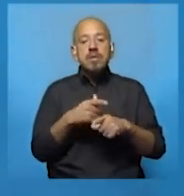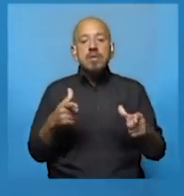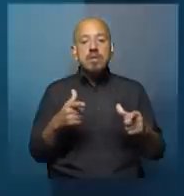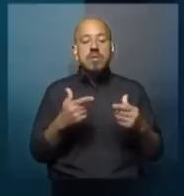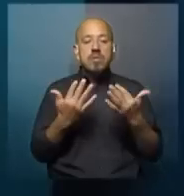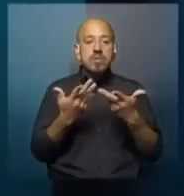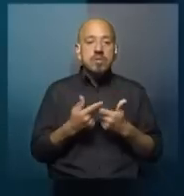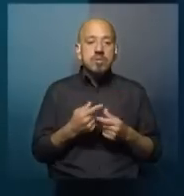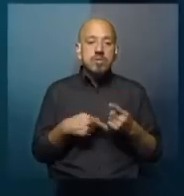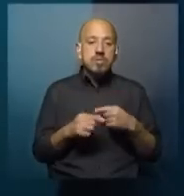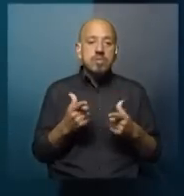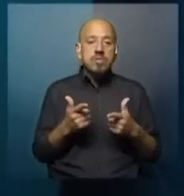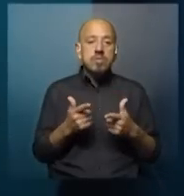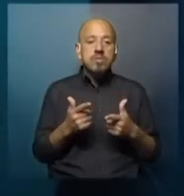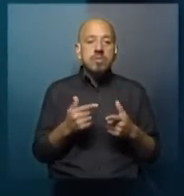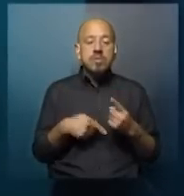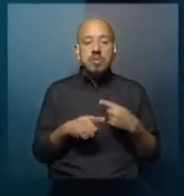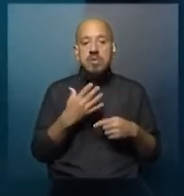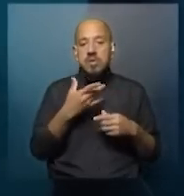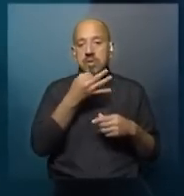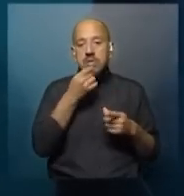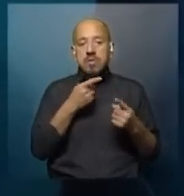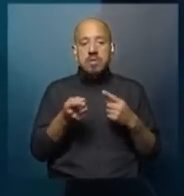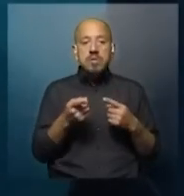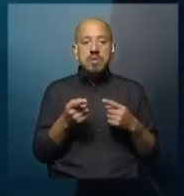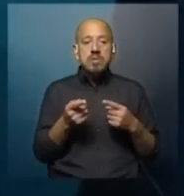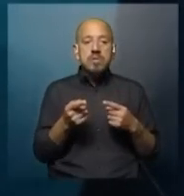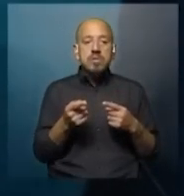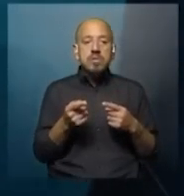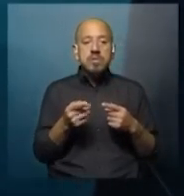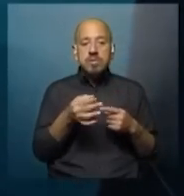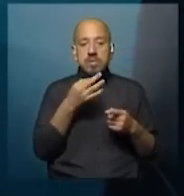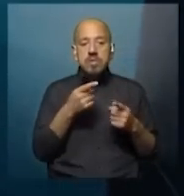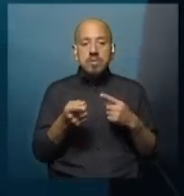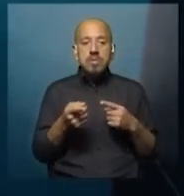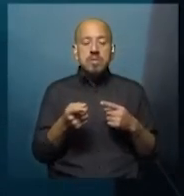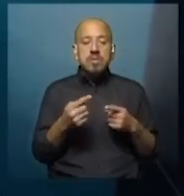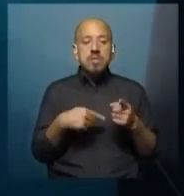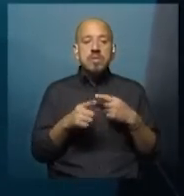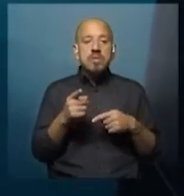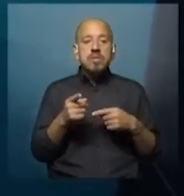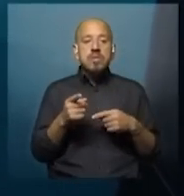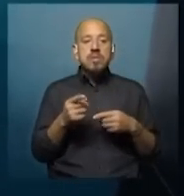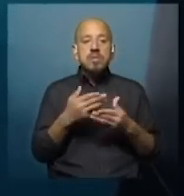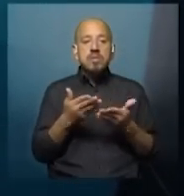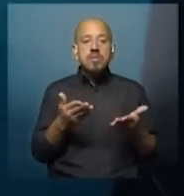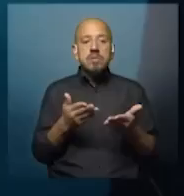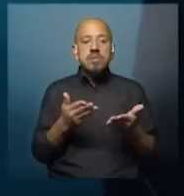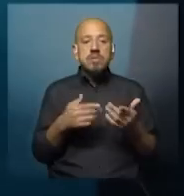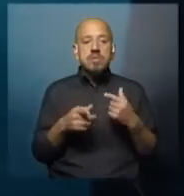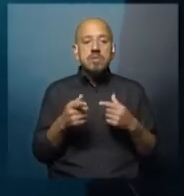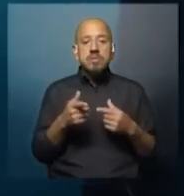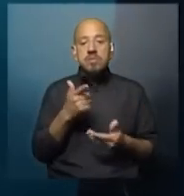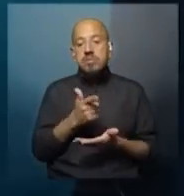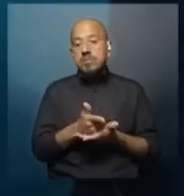estas organizaciones que significa como decías hace un rato que yo lo vengo diciendo también hace un rato disparar a priori ninguna bala